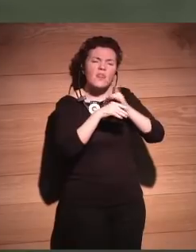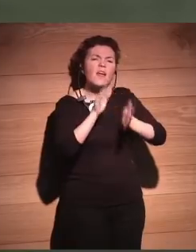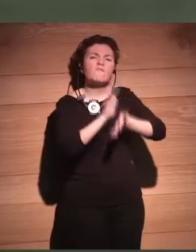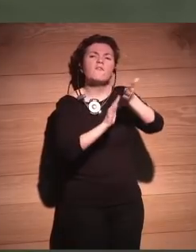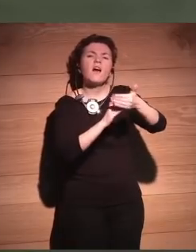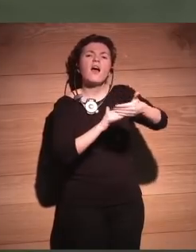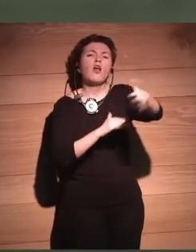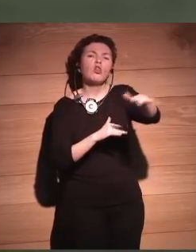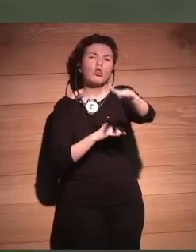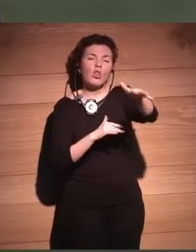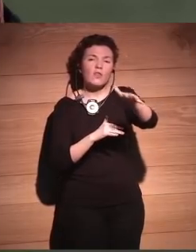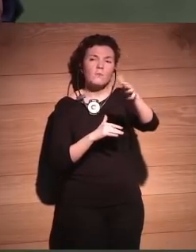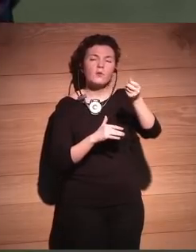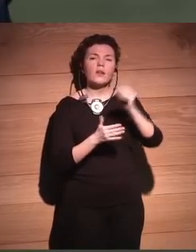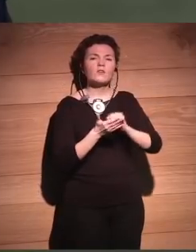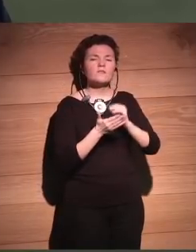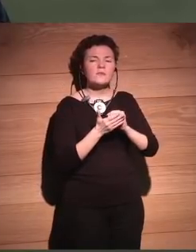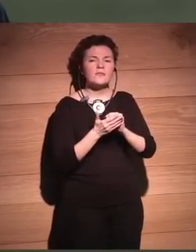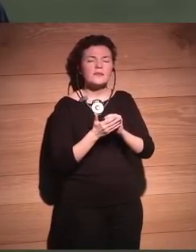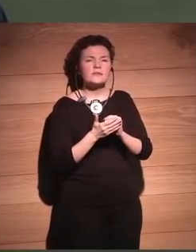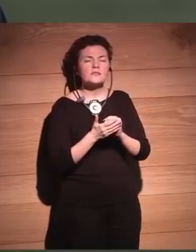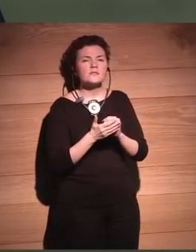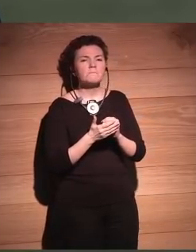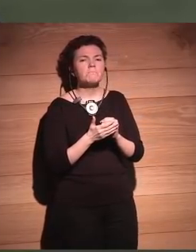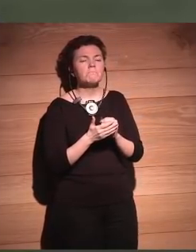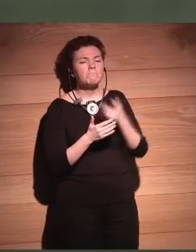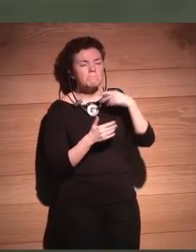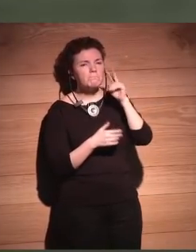muchas veces como big claims, ¿no? De